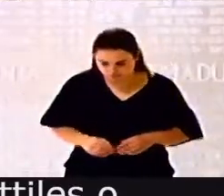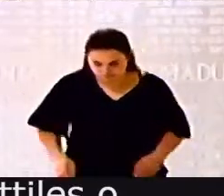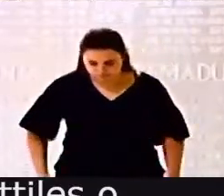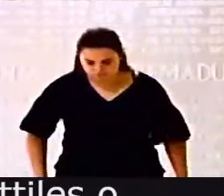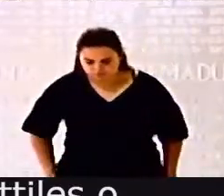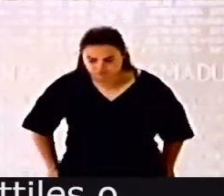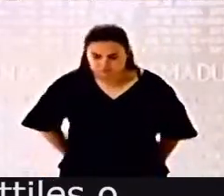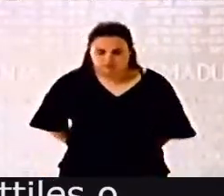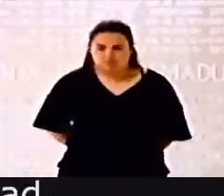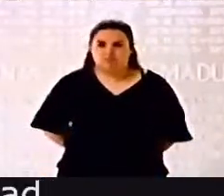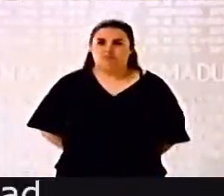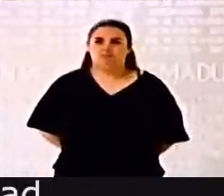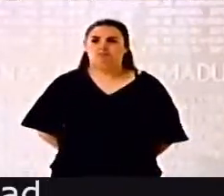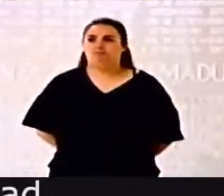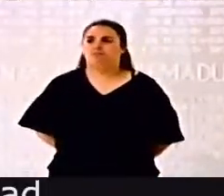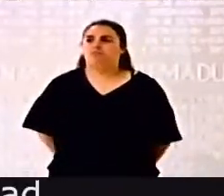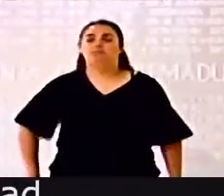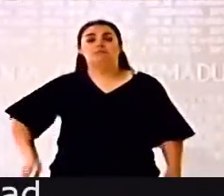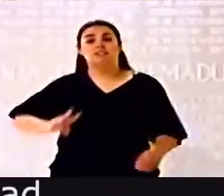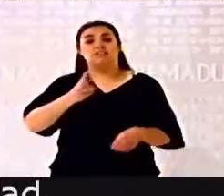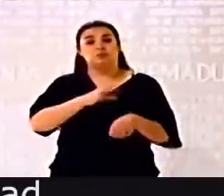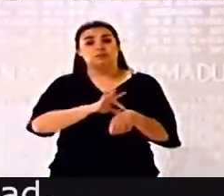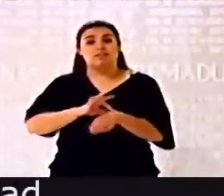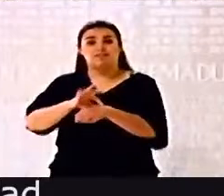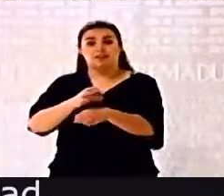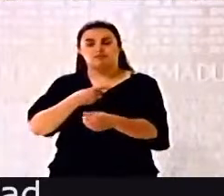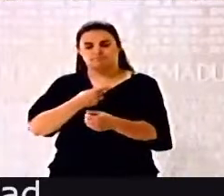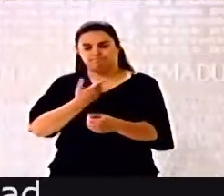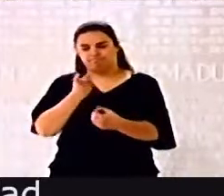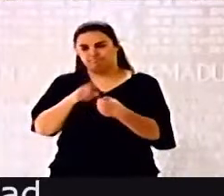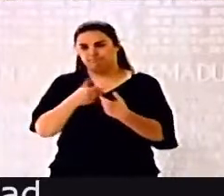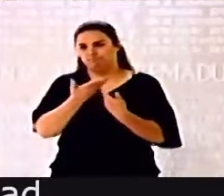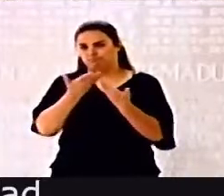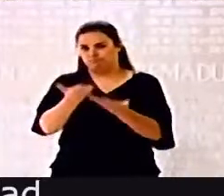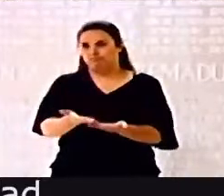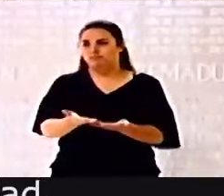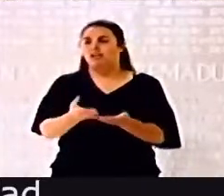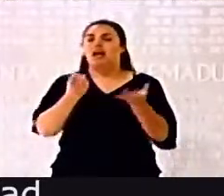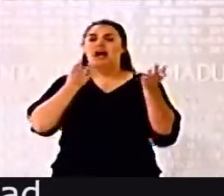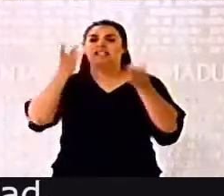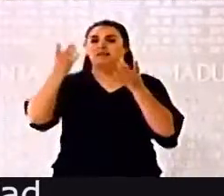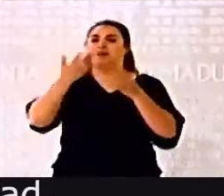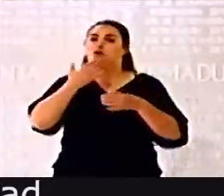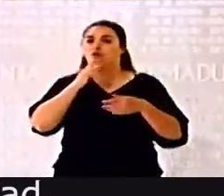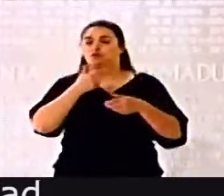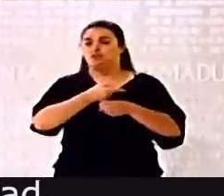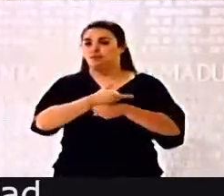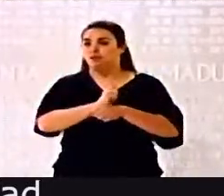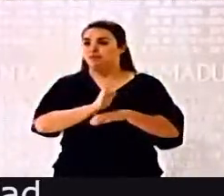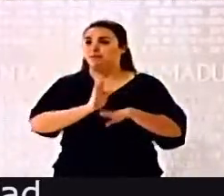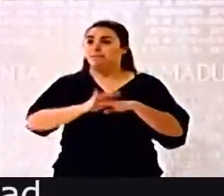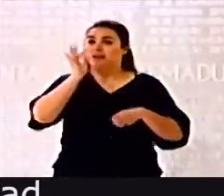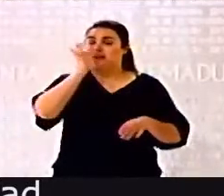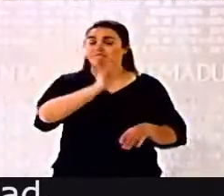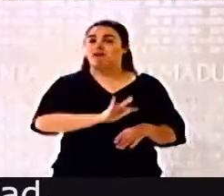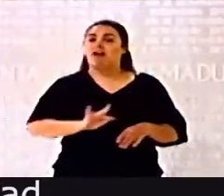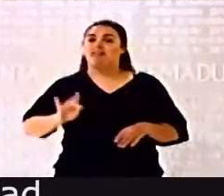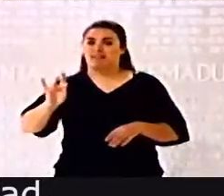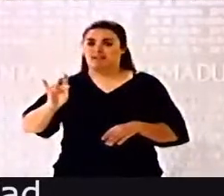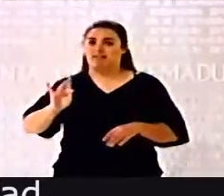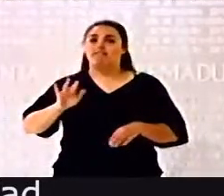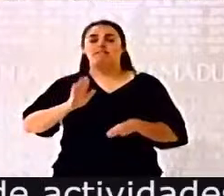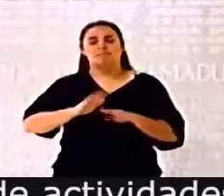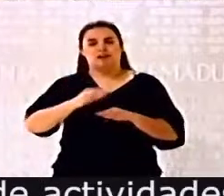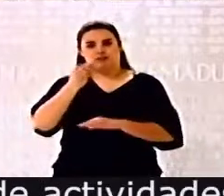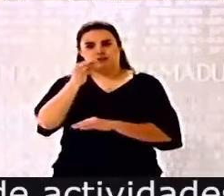La segunda de las guías que quiero participarles es una guía de actividades de ocio y tiempo libre para la infancia y para